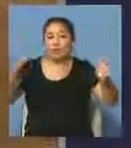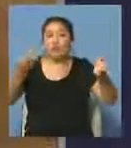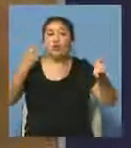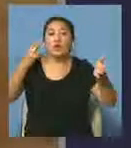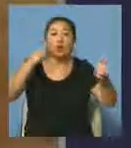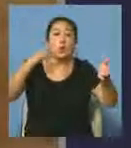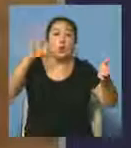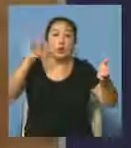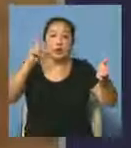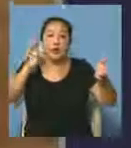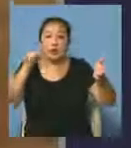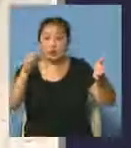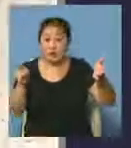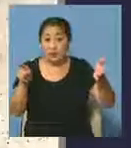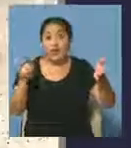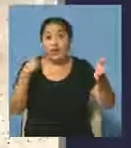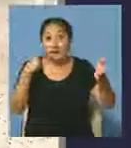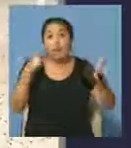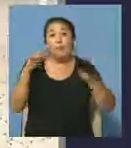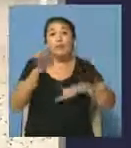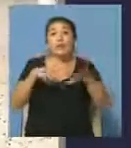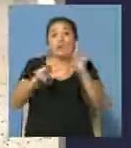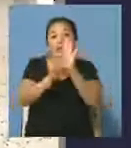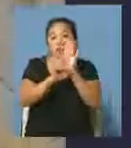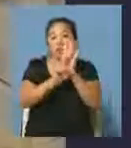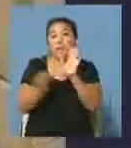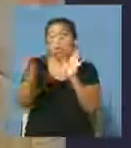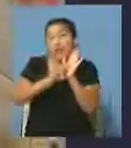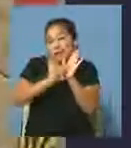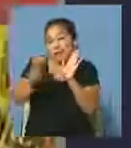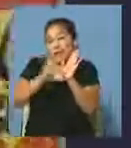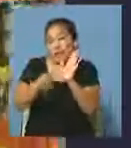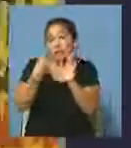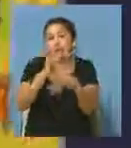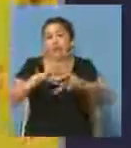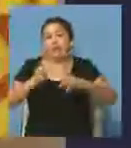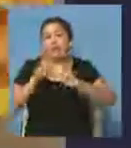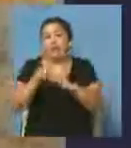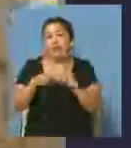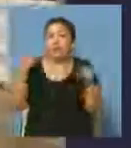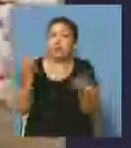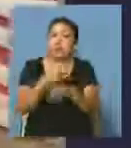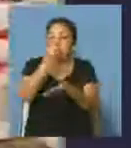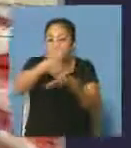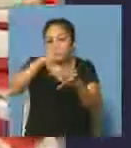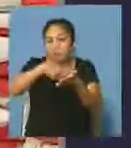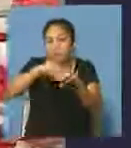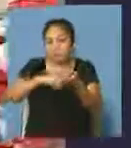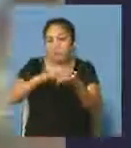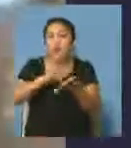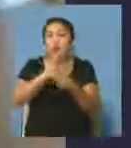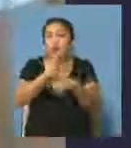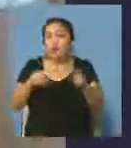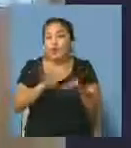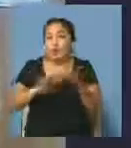de 90 días. Se elaboran las resoluciones complementarias. En ese sentido, deberá elaborar un listado